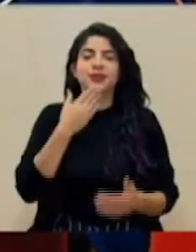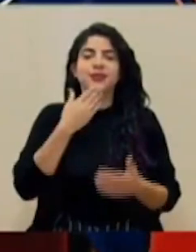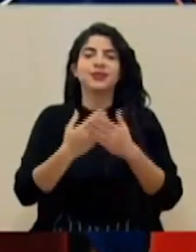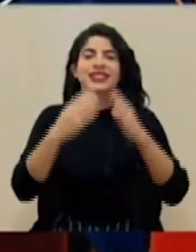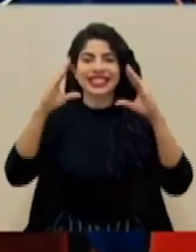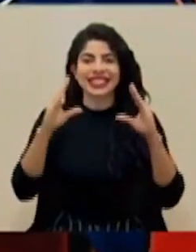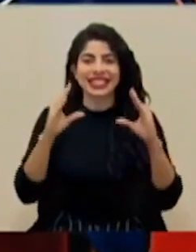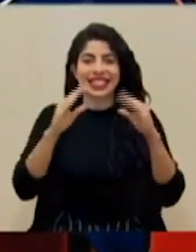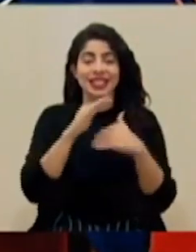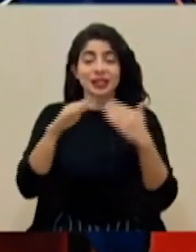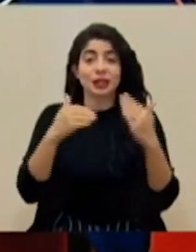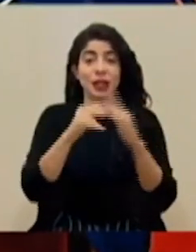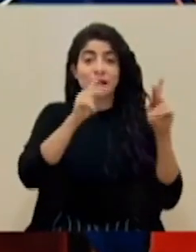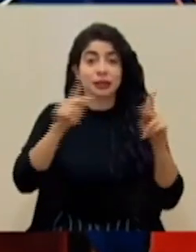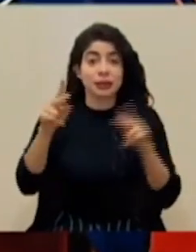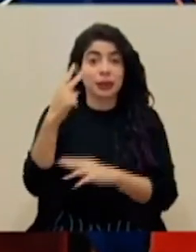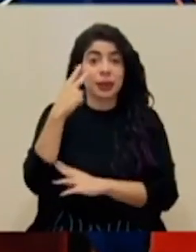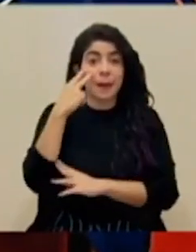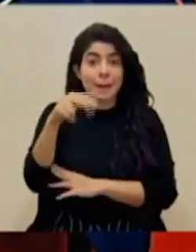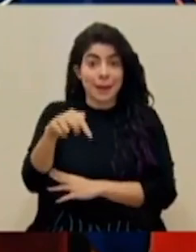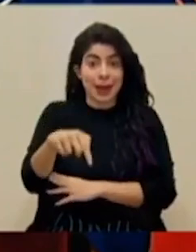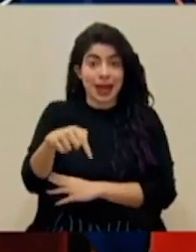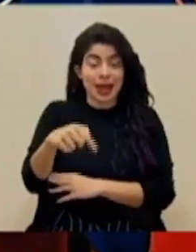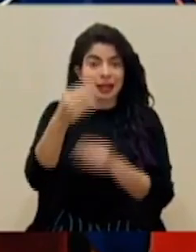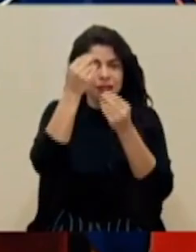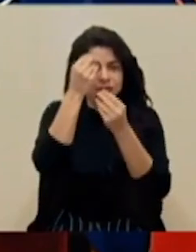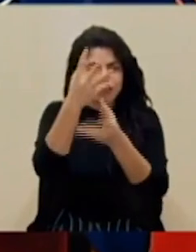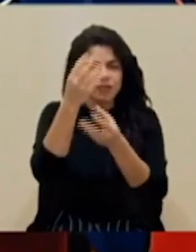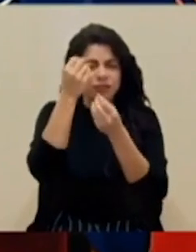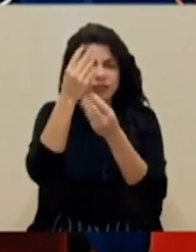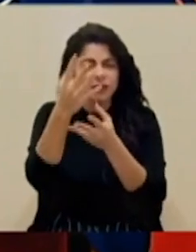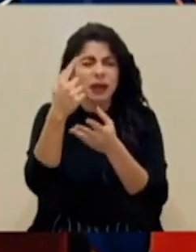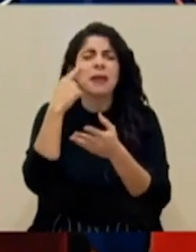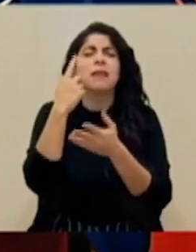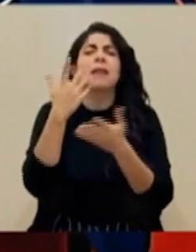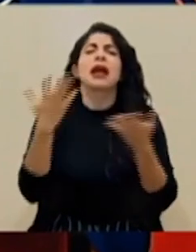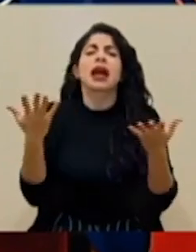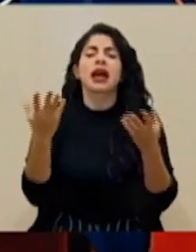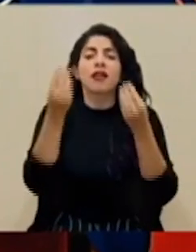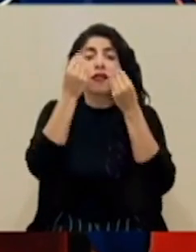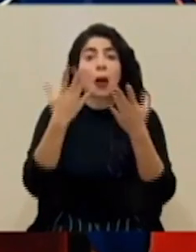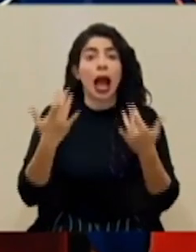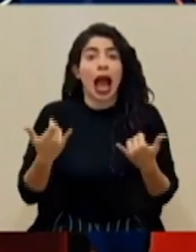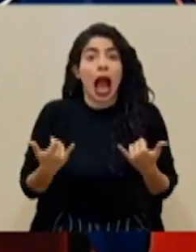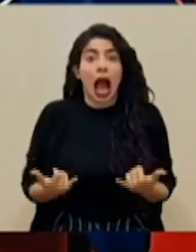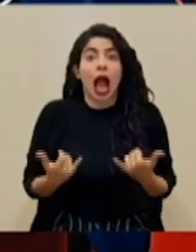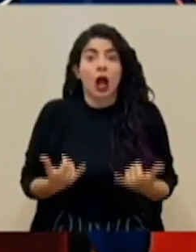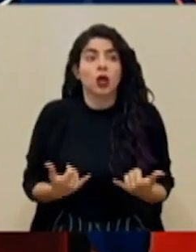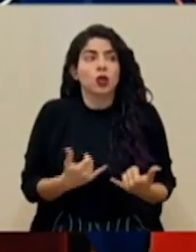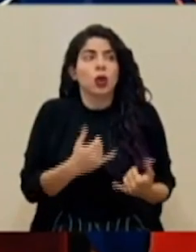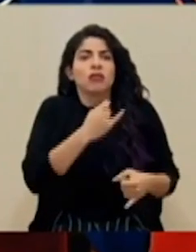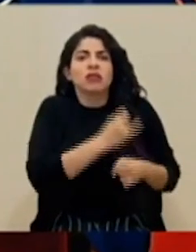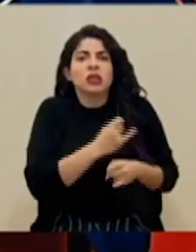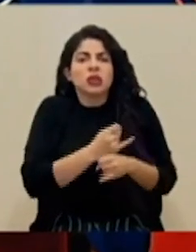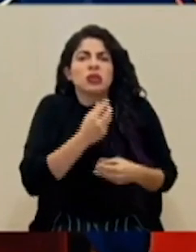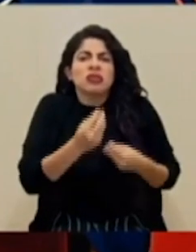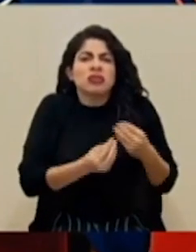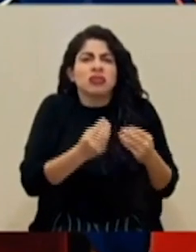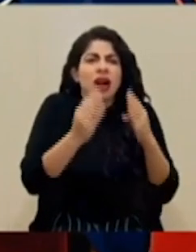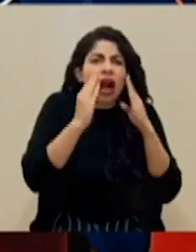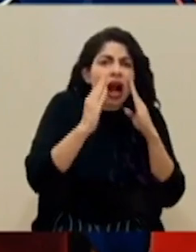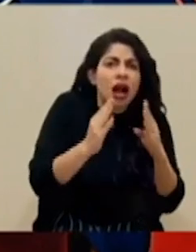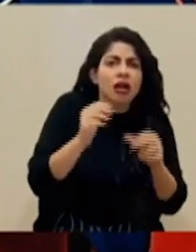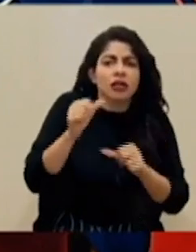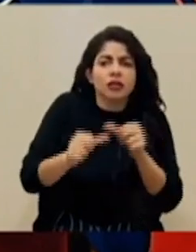Muy buenas tardes a las personas que sintonizan este enlace informativo para brindar una actualización de la atención institucional y los